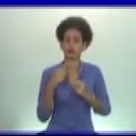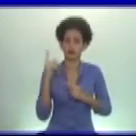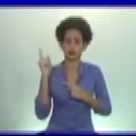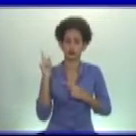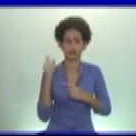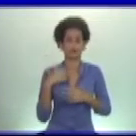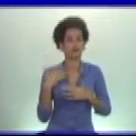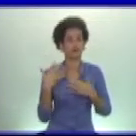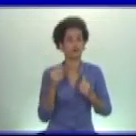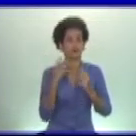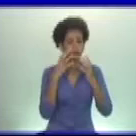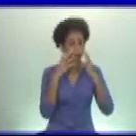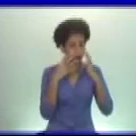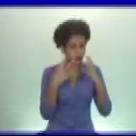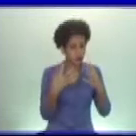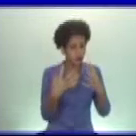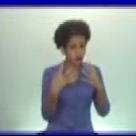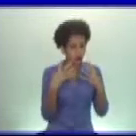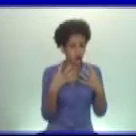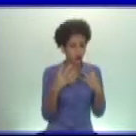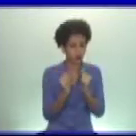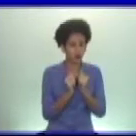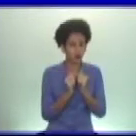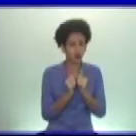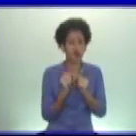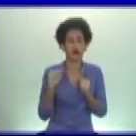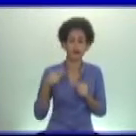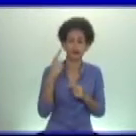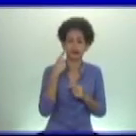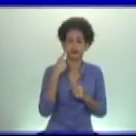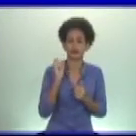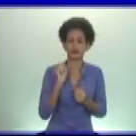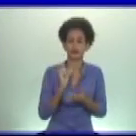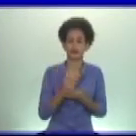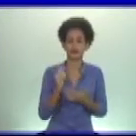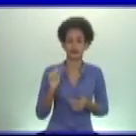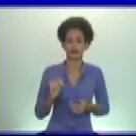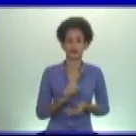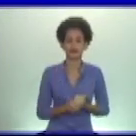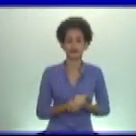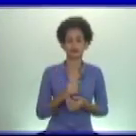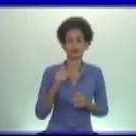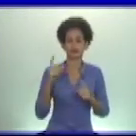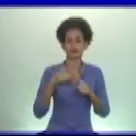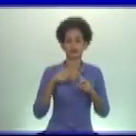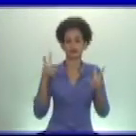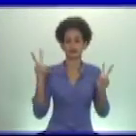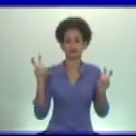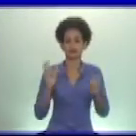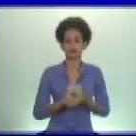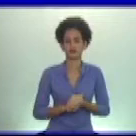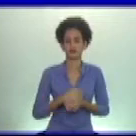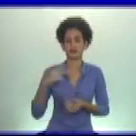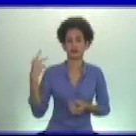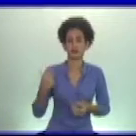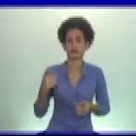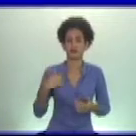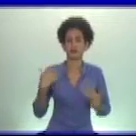importantes, vamos a pasar a ver qué vamos a tratar en la clase de hoy. Nuestra temática de la clase de hoy es